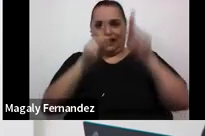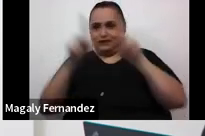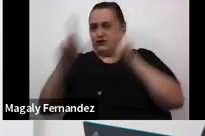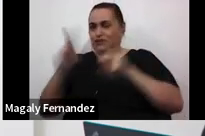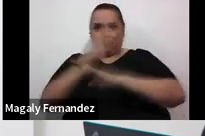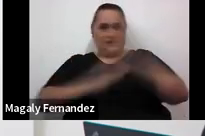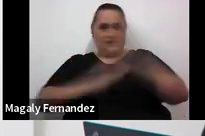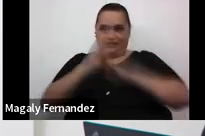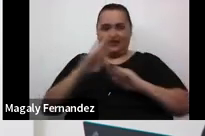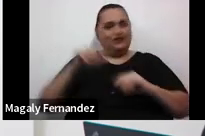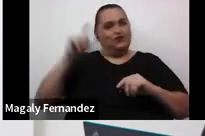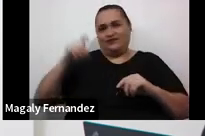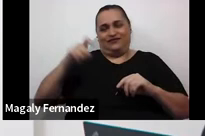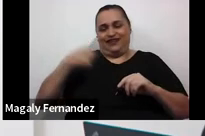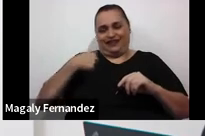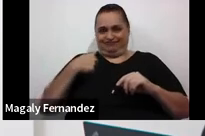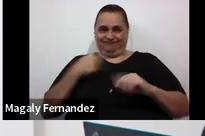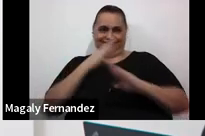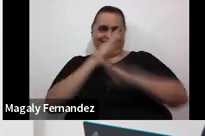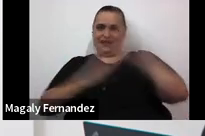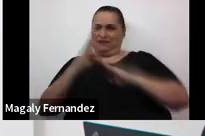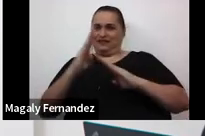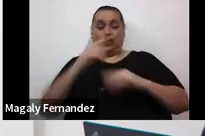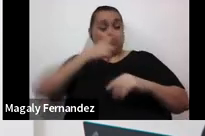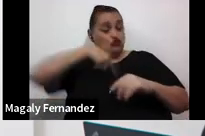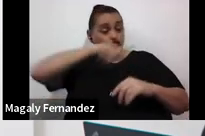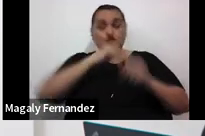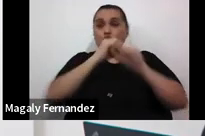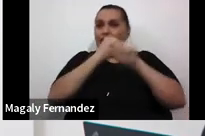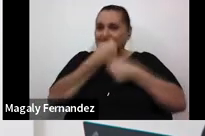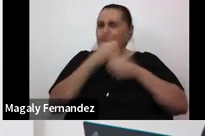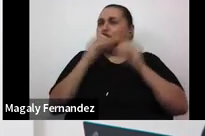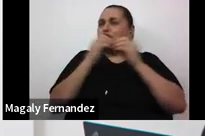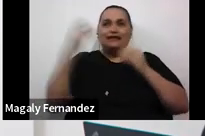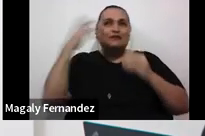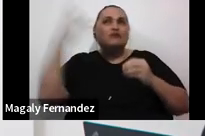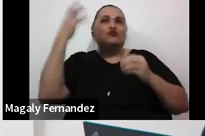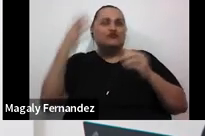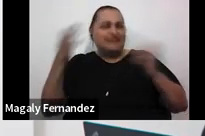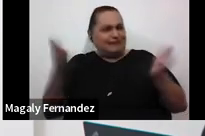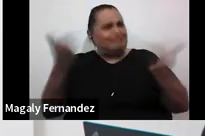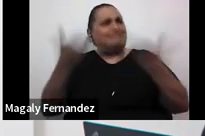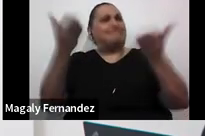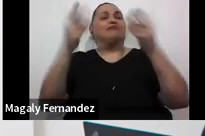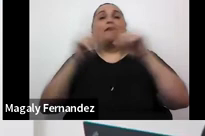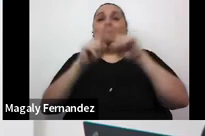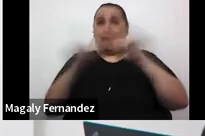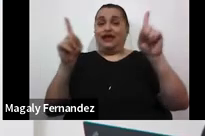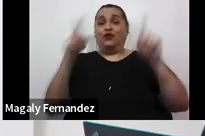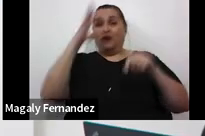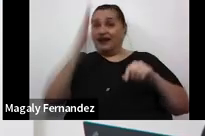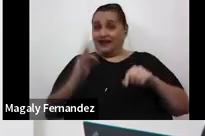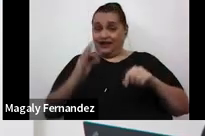este si bien es cierto nosotros somos los que un poquitillo más de huellas pero creo que